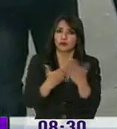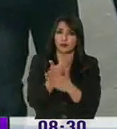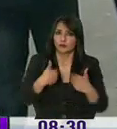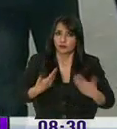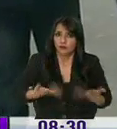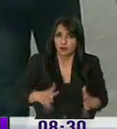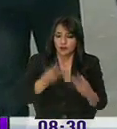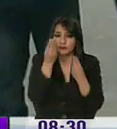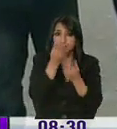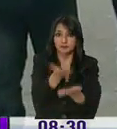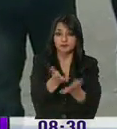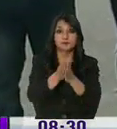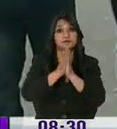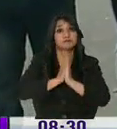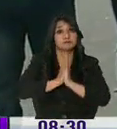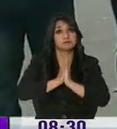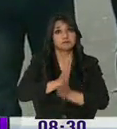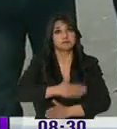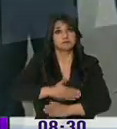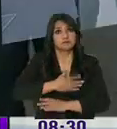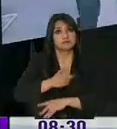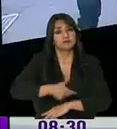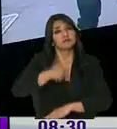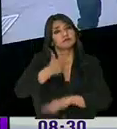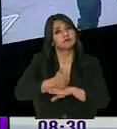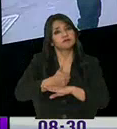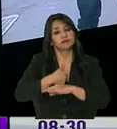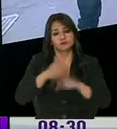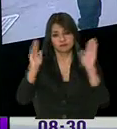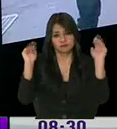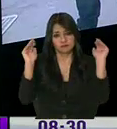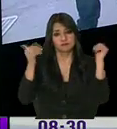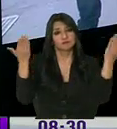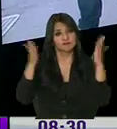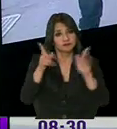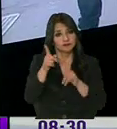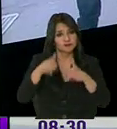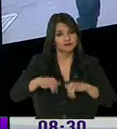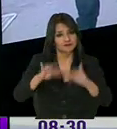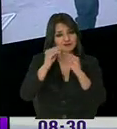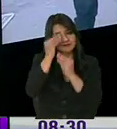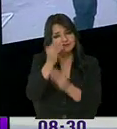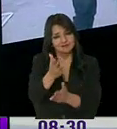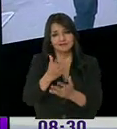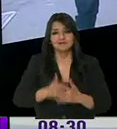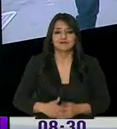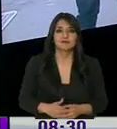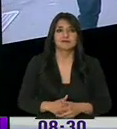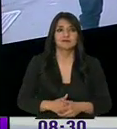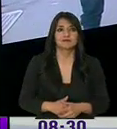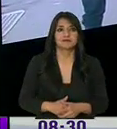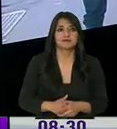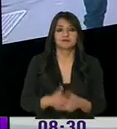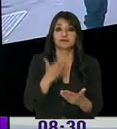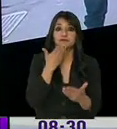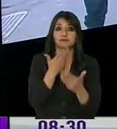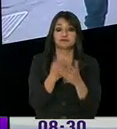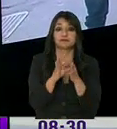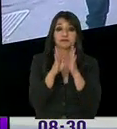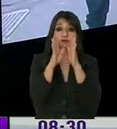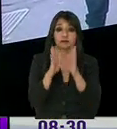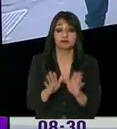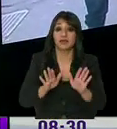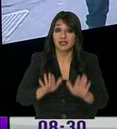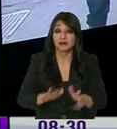información y con este llamado de atención a las autoridades, yo me despido, Robert. Ustedes siguen con más en Estudios. Buenos días. Gracias, Andreita. Aquí